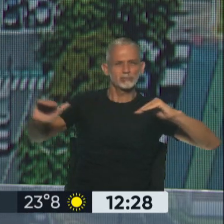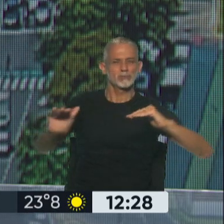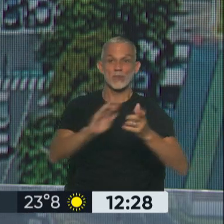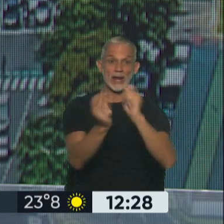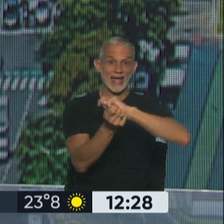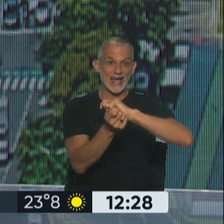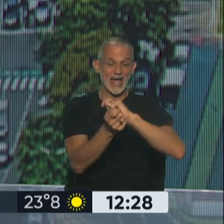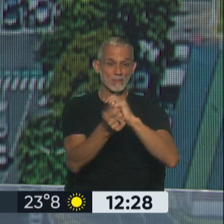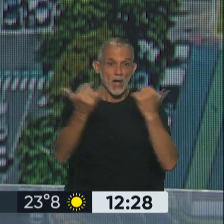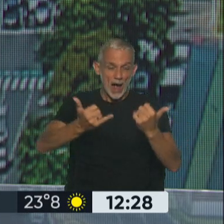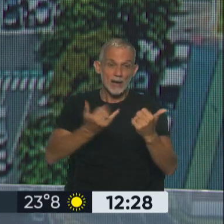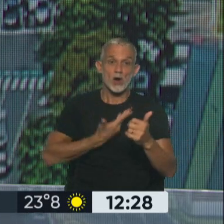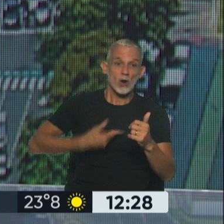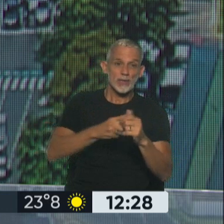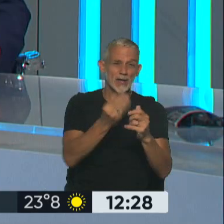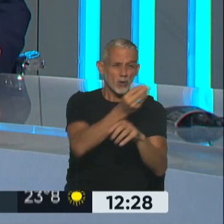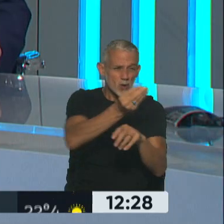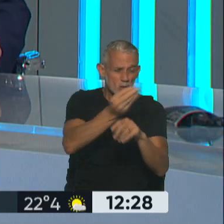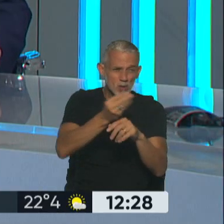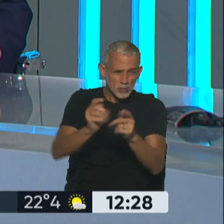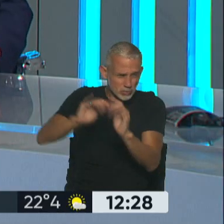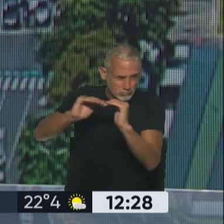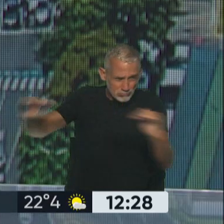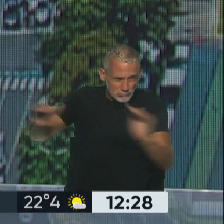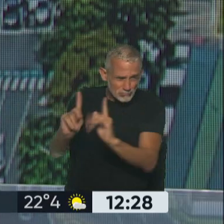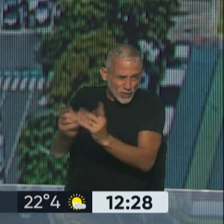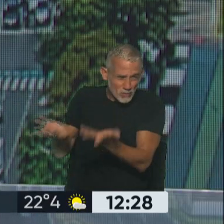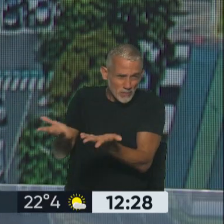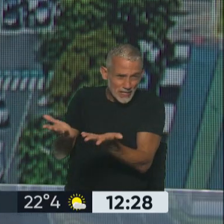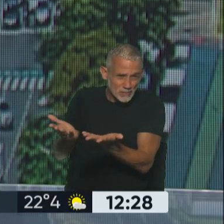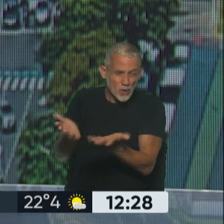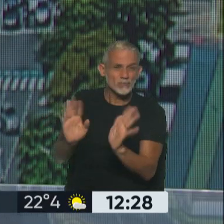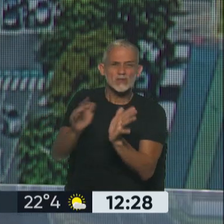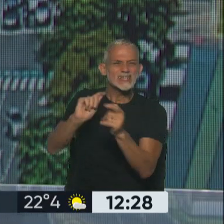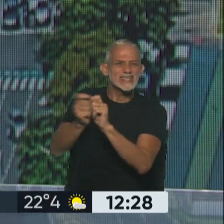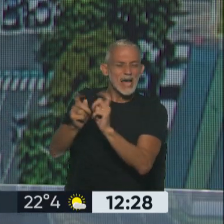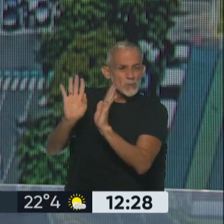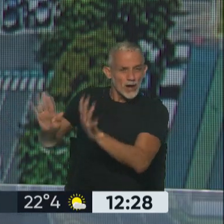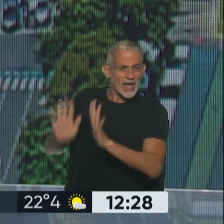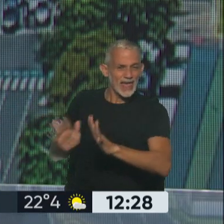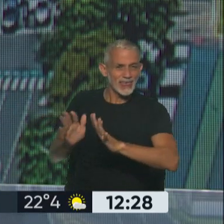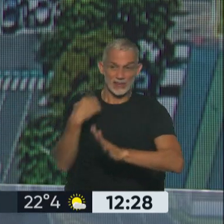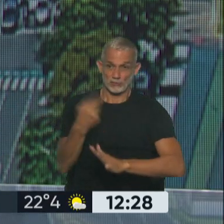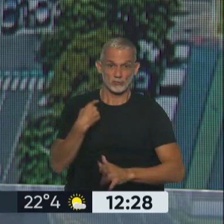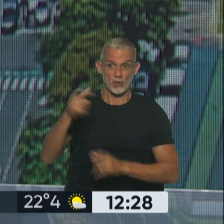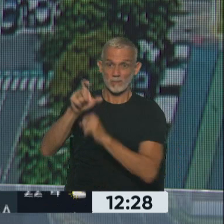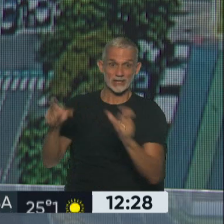cambios, cuando cambia el gobierno, cuando cambia el signo político, sean marginales y nos hagan a los